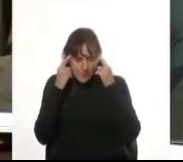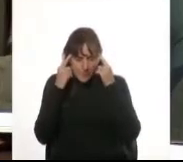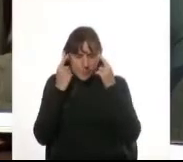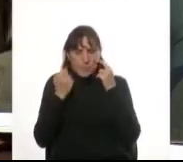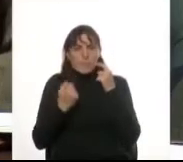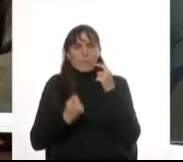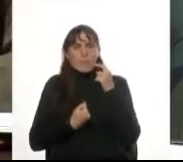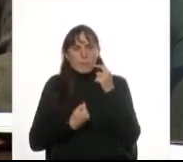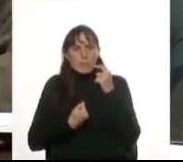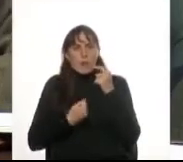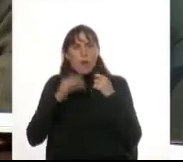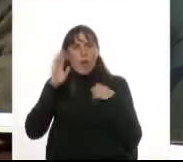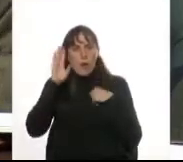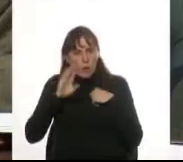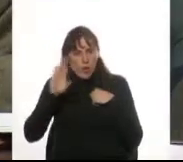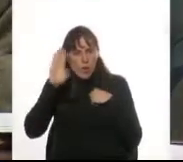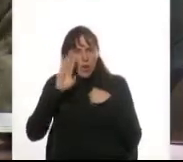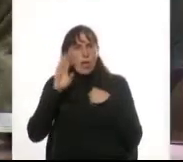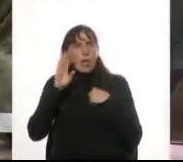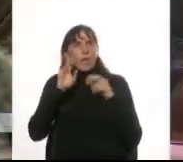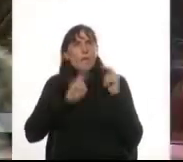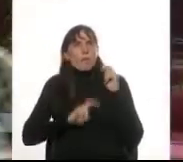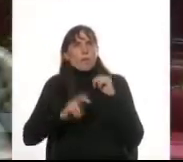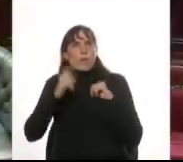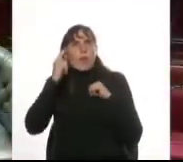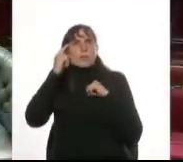con honradez intelectual